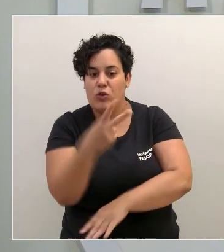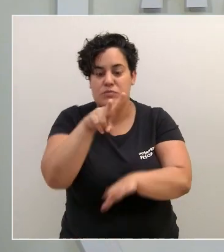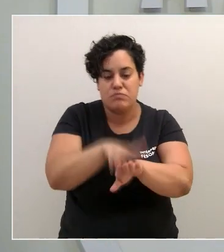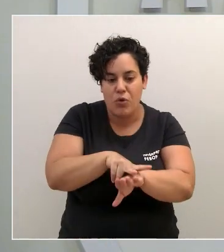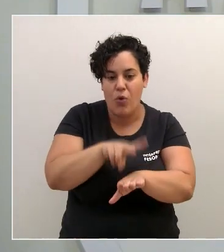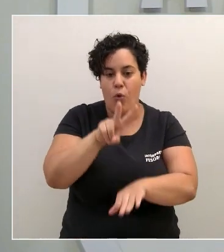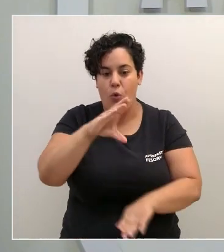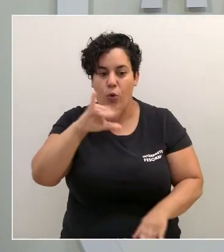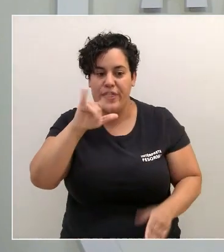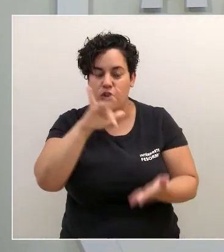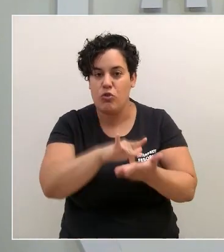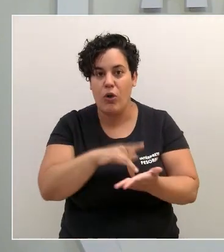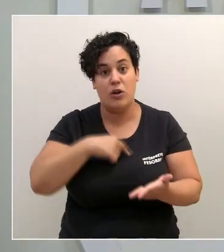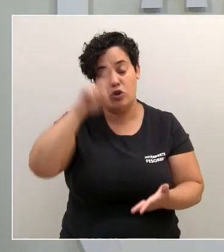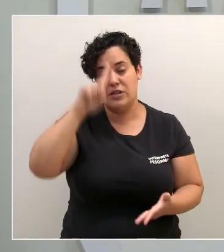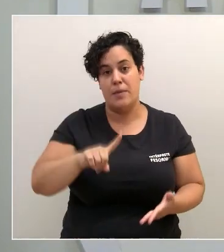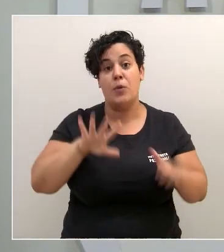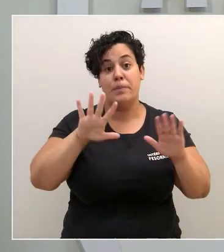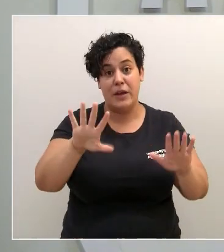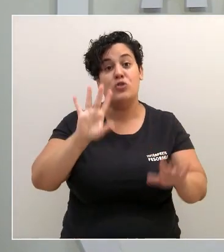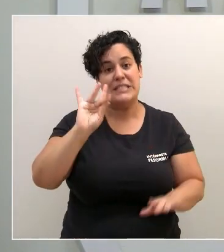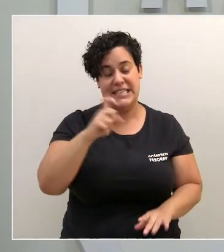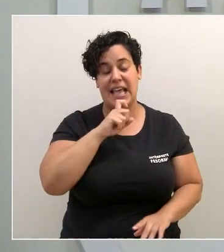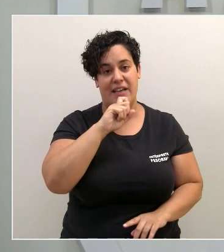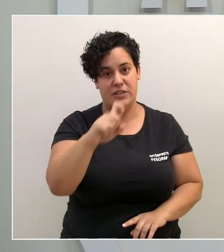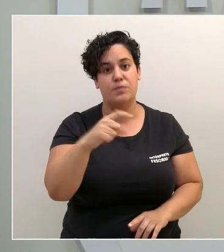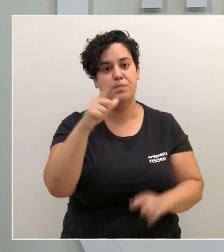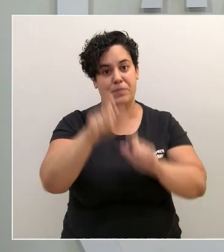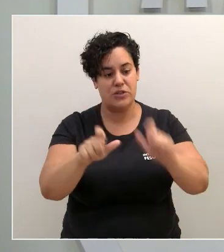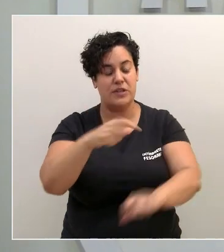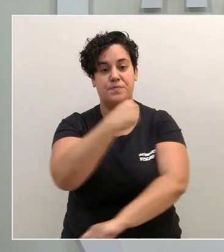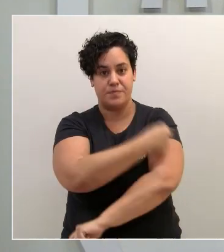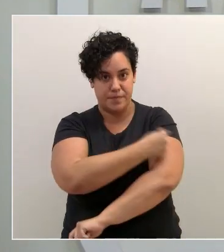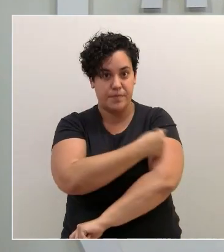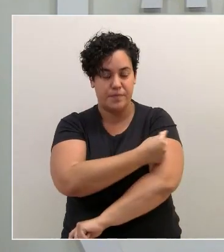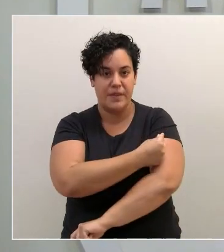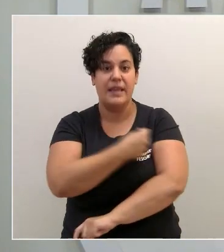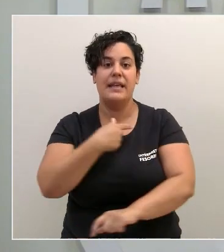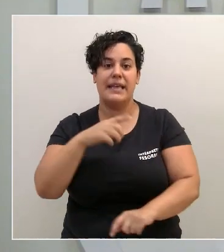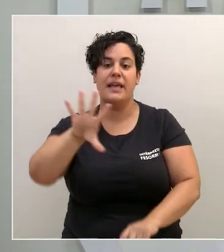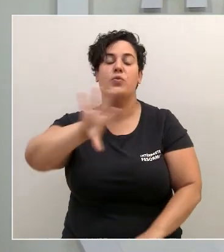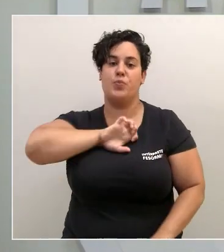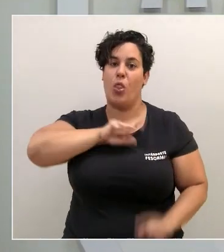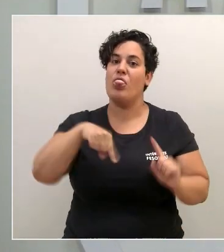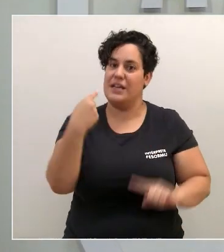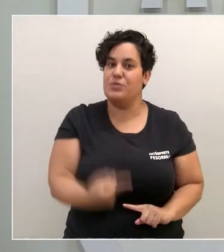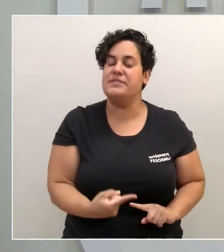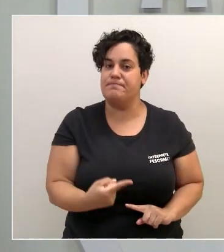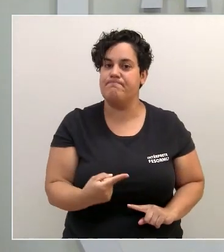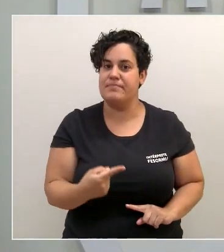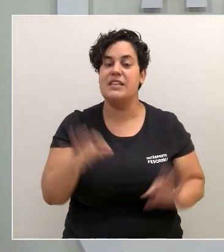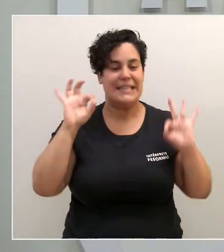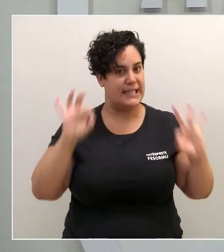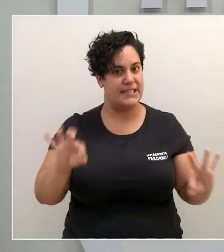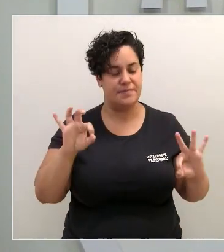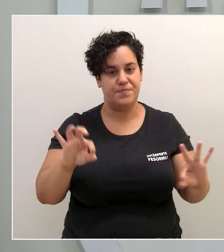decir, que tenemos personas vacunadas que se han contagiado. Y esto es innegable y, por tanto, debemos considerarlo,